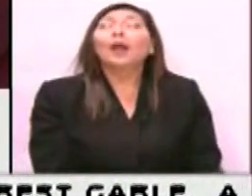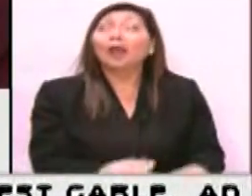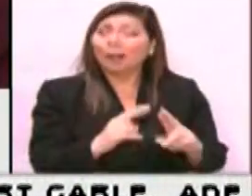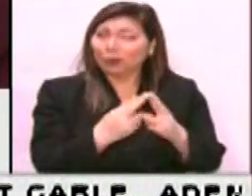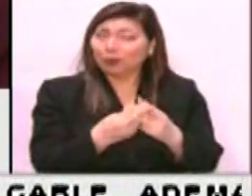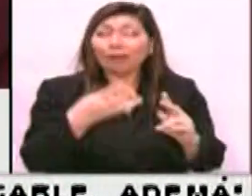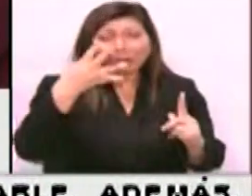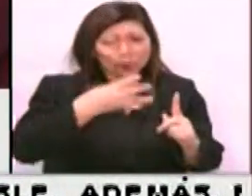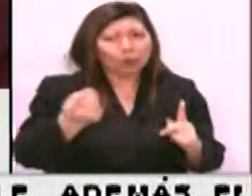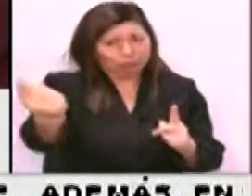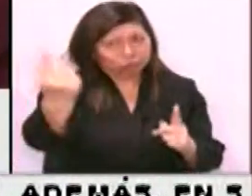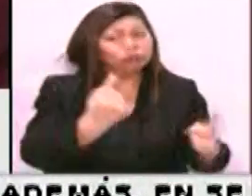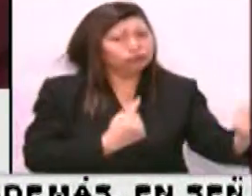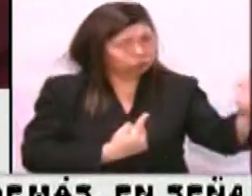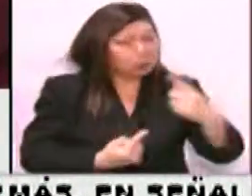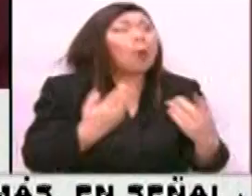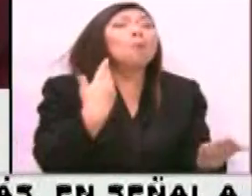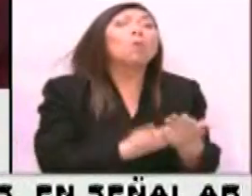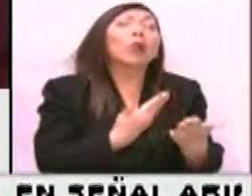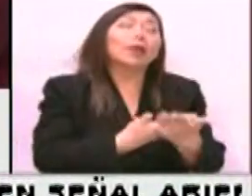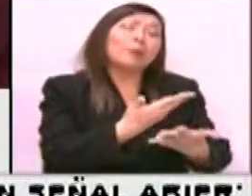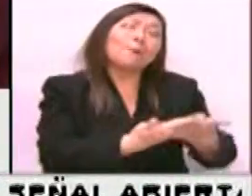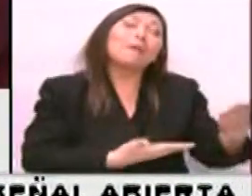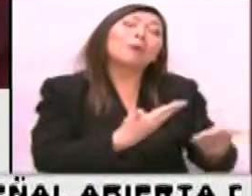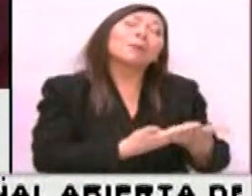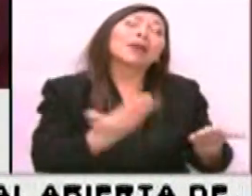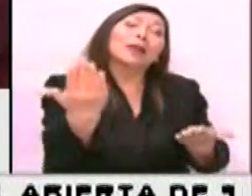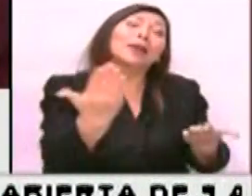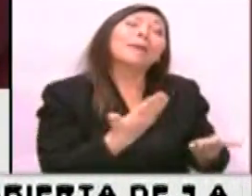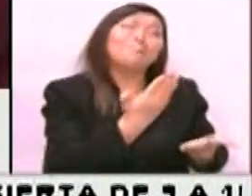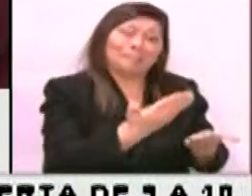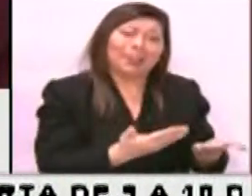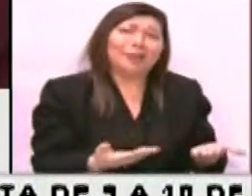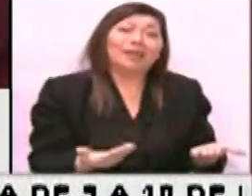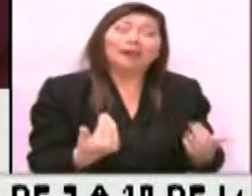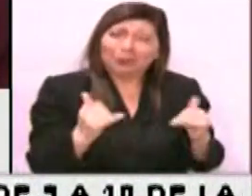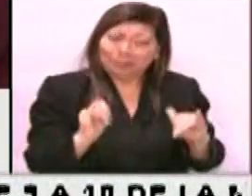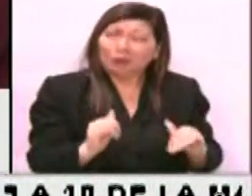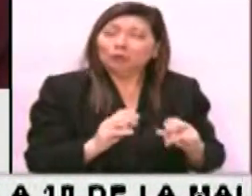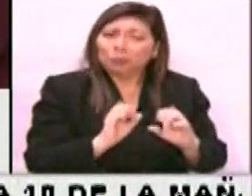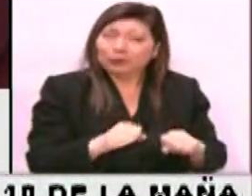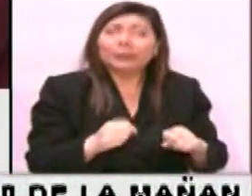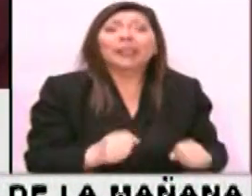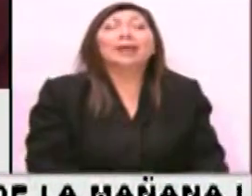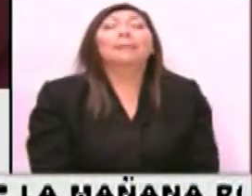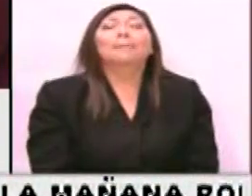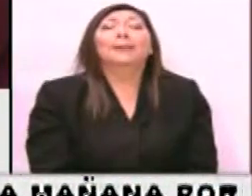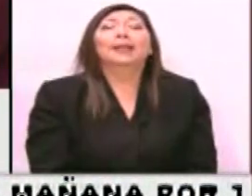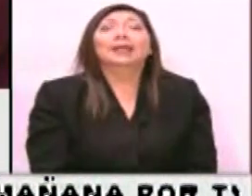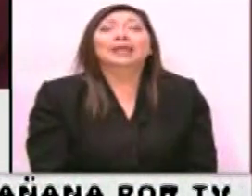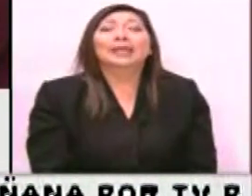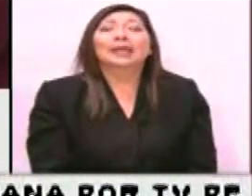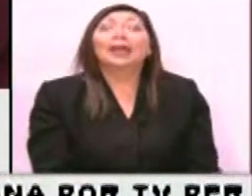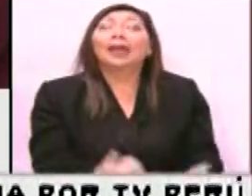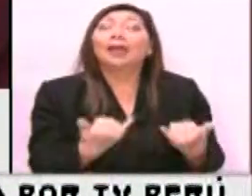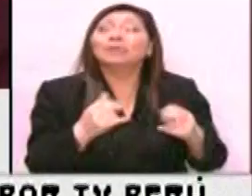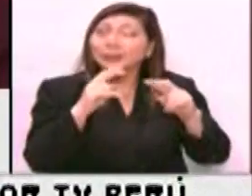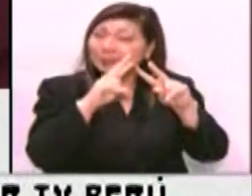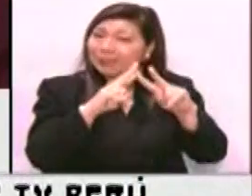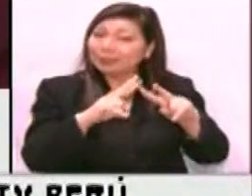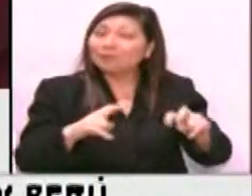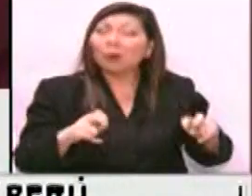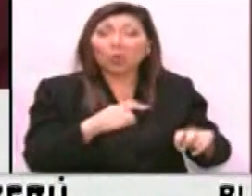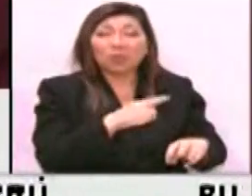Convoquen a los testigos, pidan pruebas escritas. Nosotros estaremos dispuestos siempre a esa